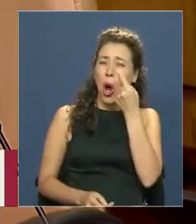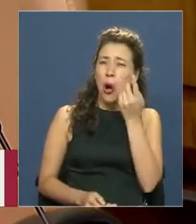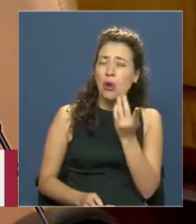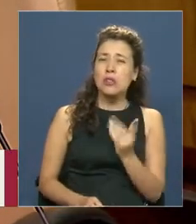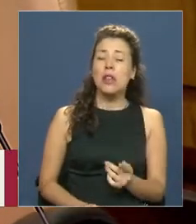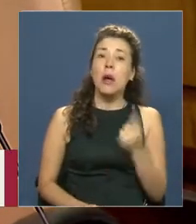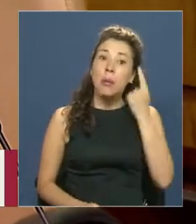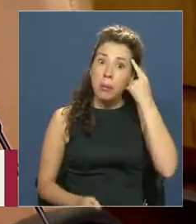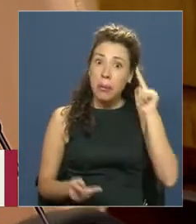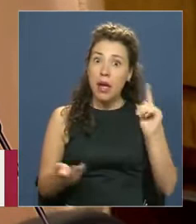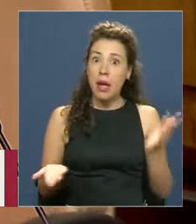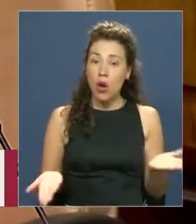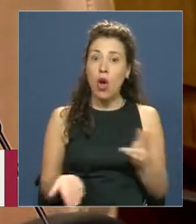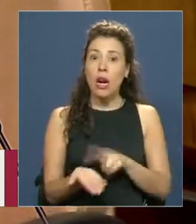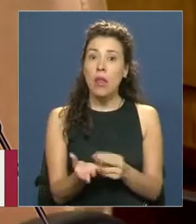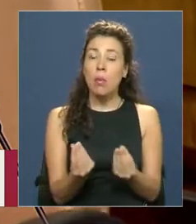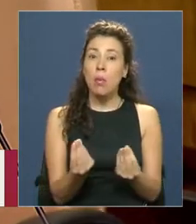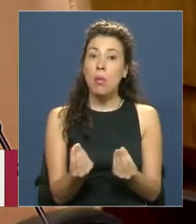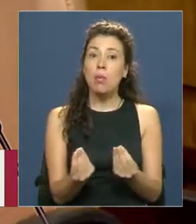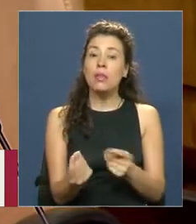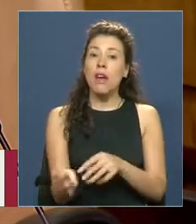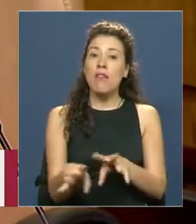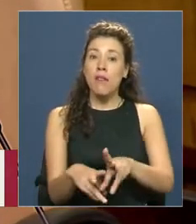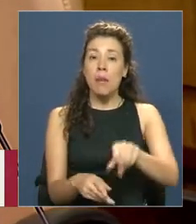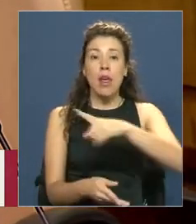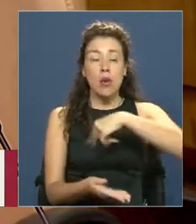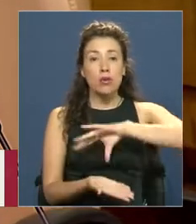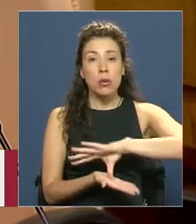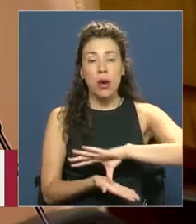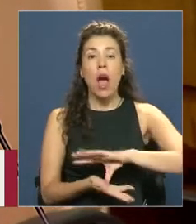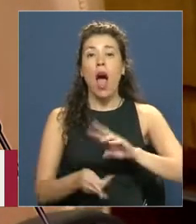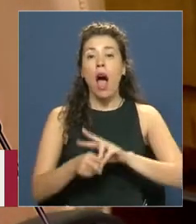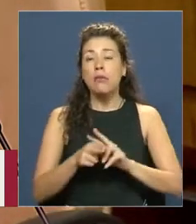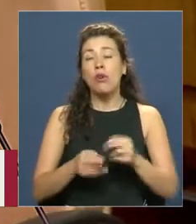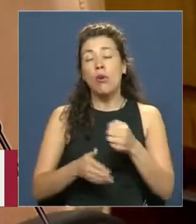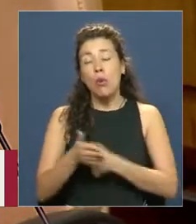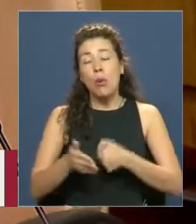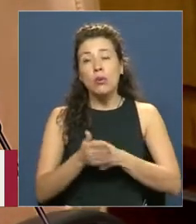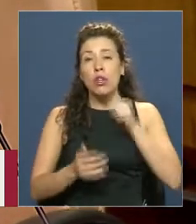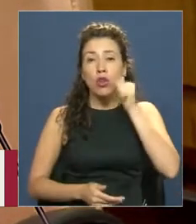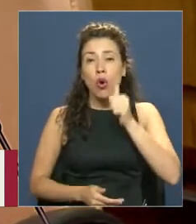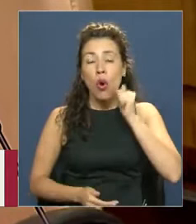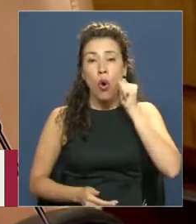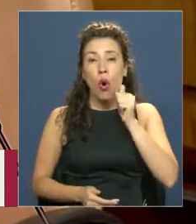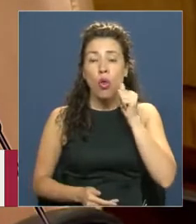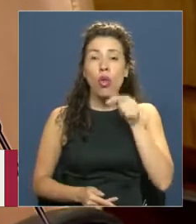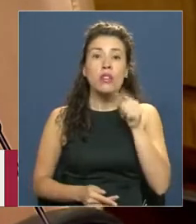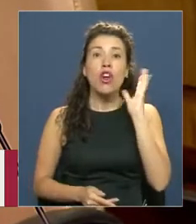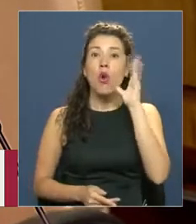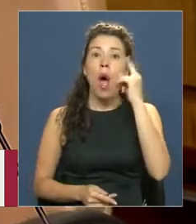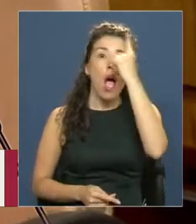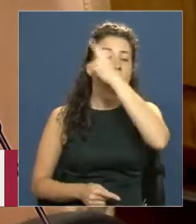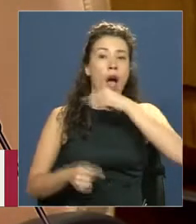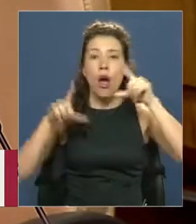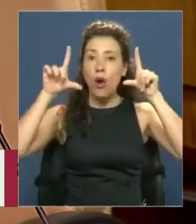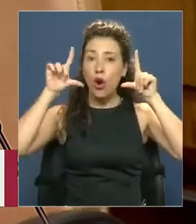son realidades que muchas familias de nuestro país dan y libran cada día. Son batallas sin rostros.